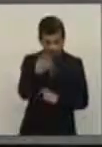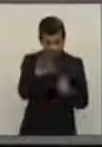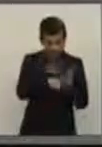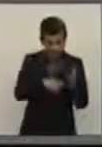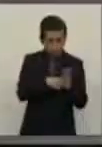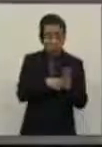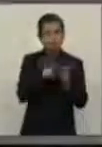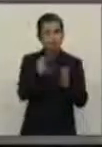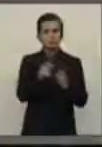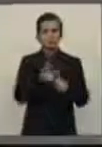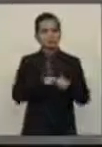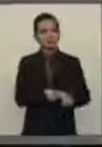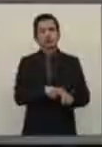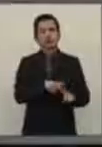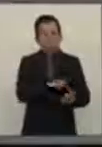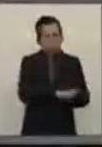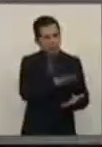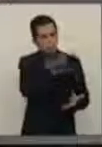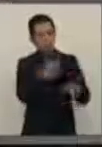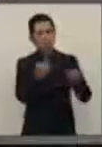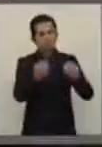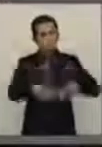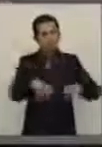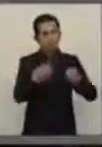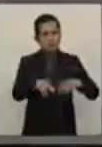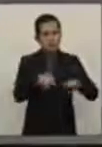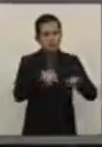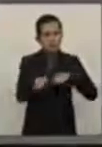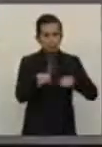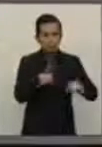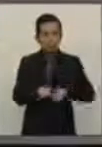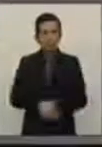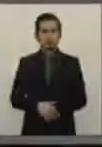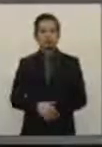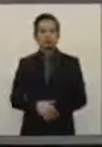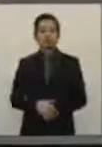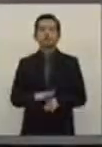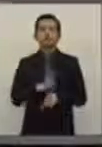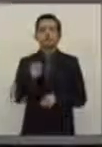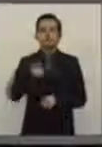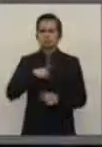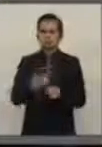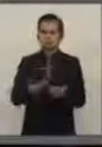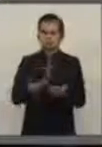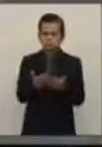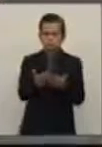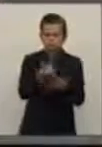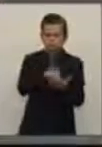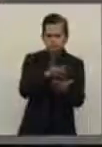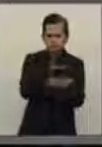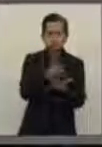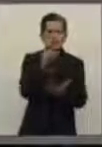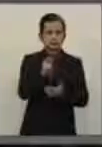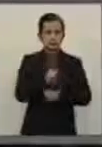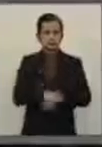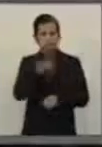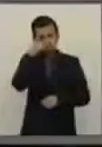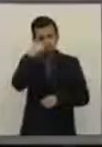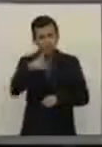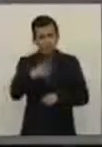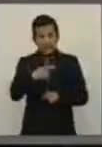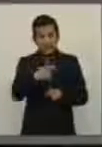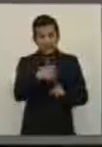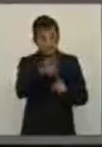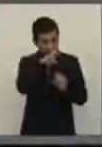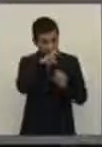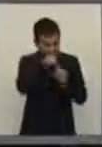más empleos. Por eso, la reserva que proponemos es en el sentido de que se dé cumplimiento al